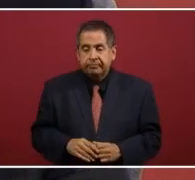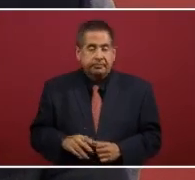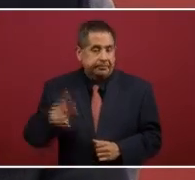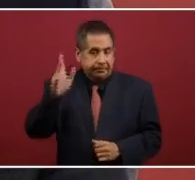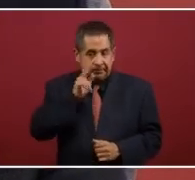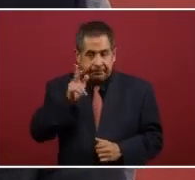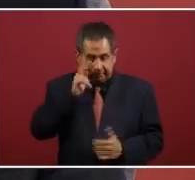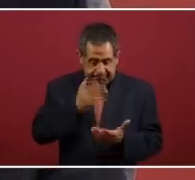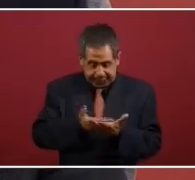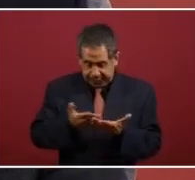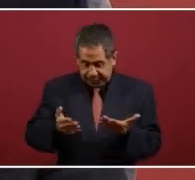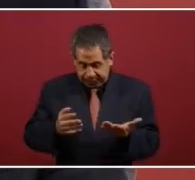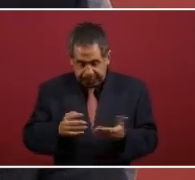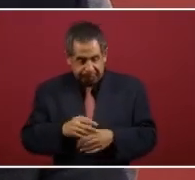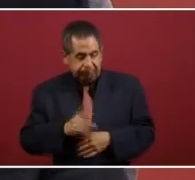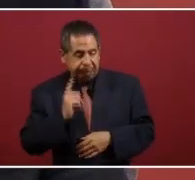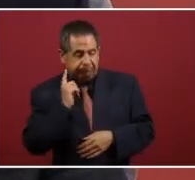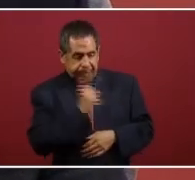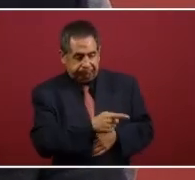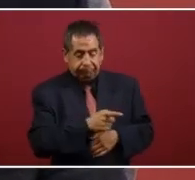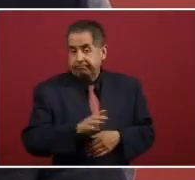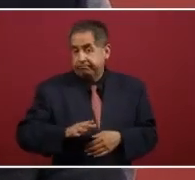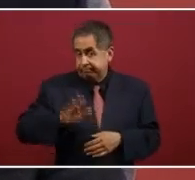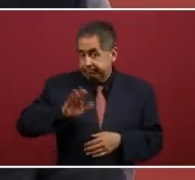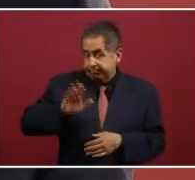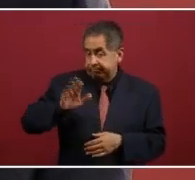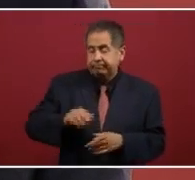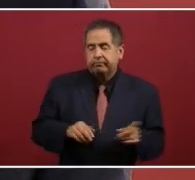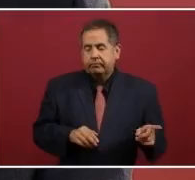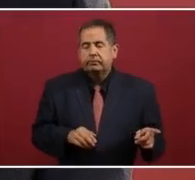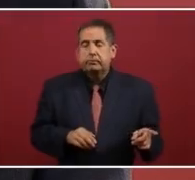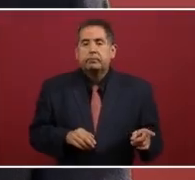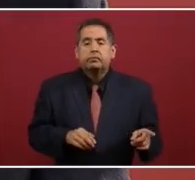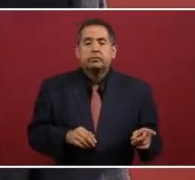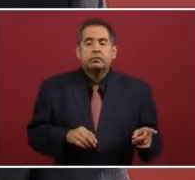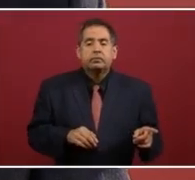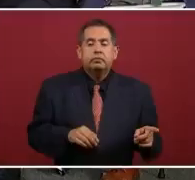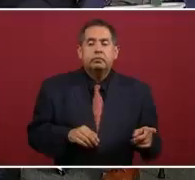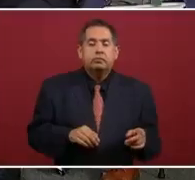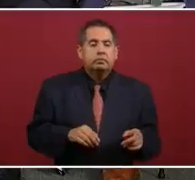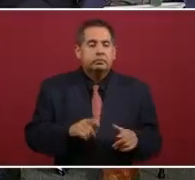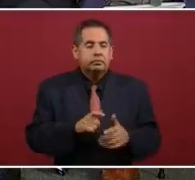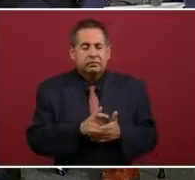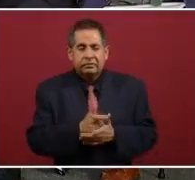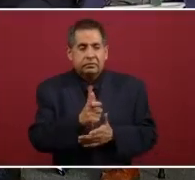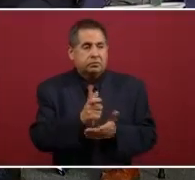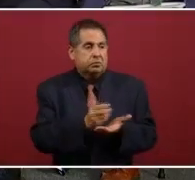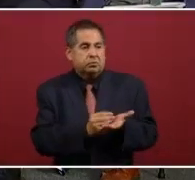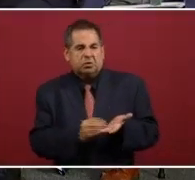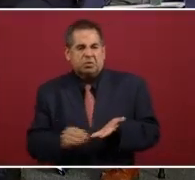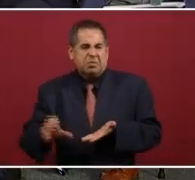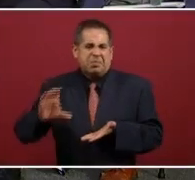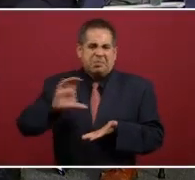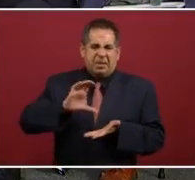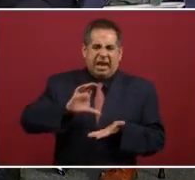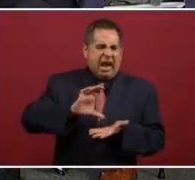prueba de que se pagó un sobreprecio